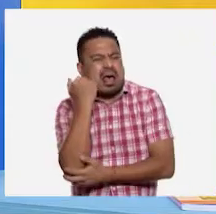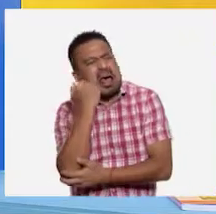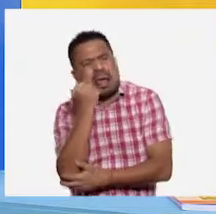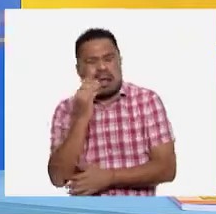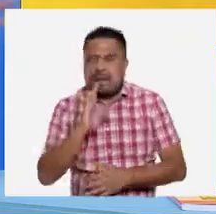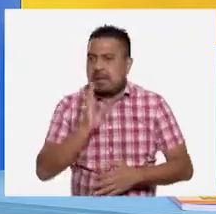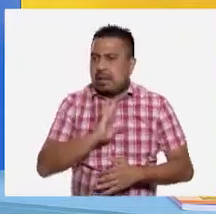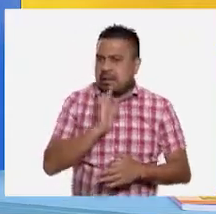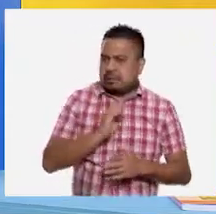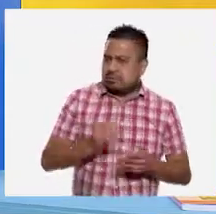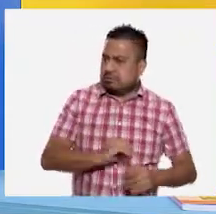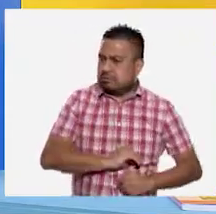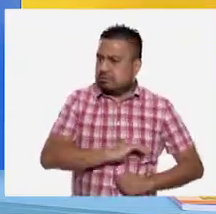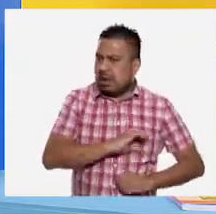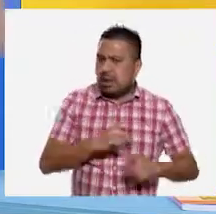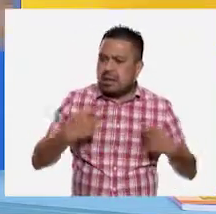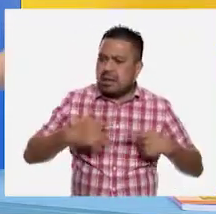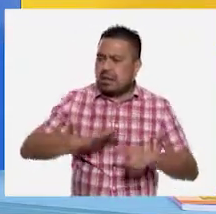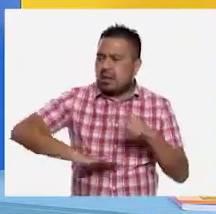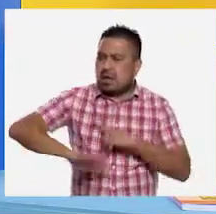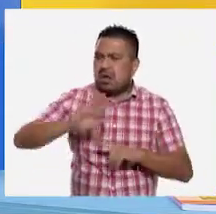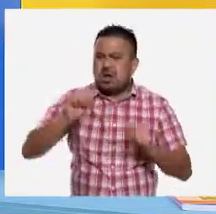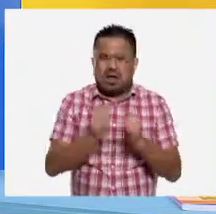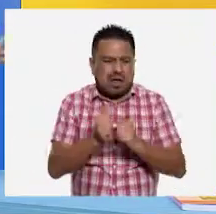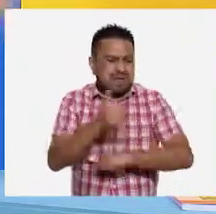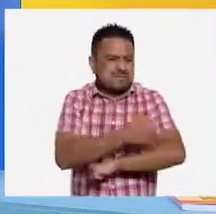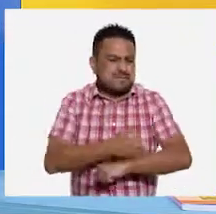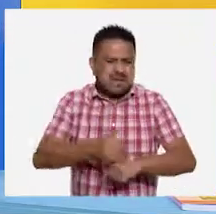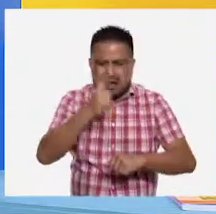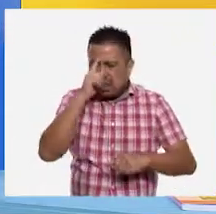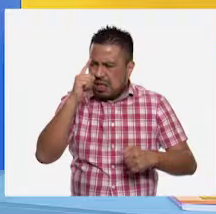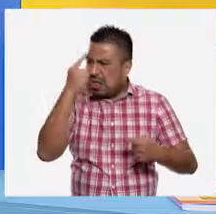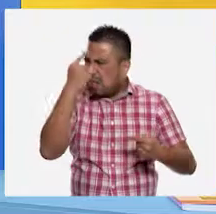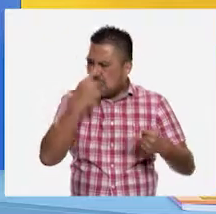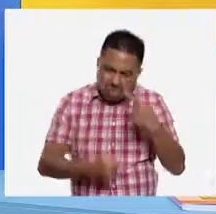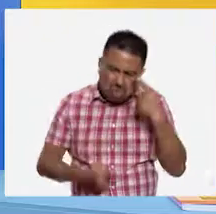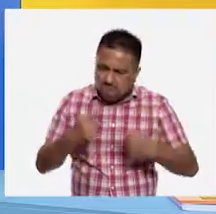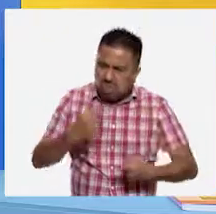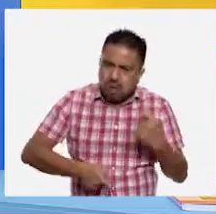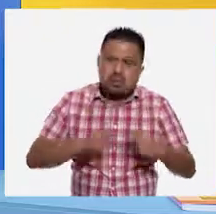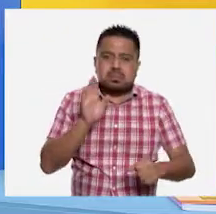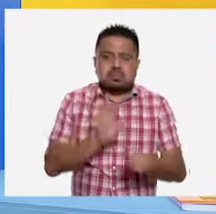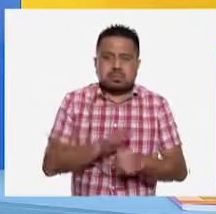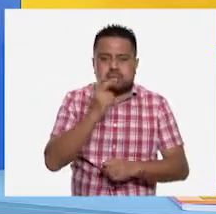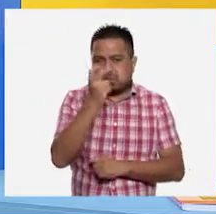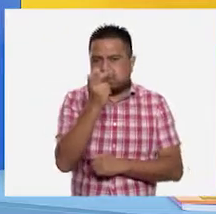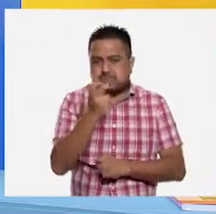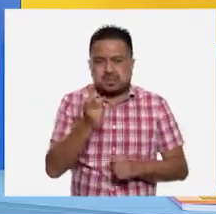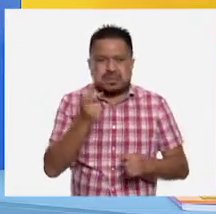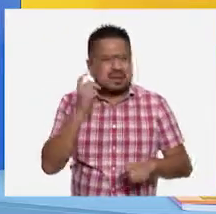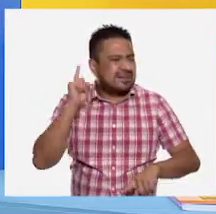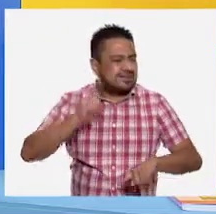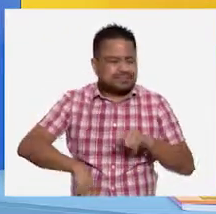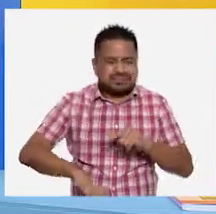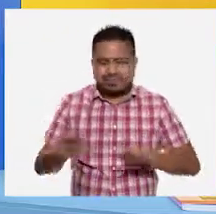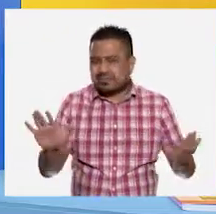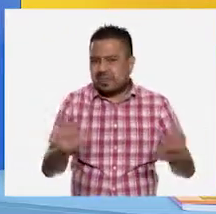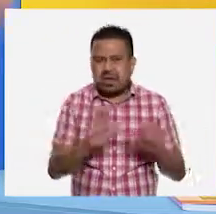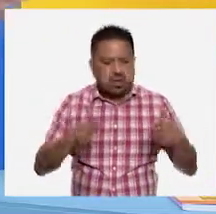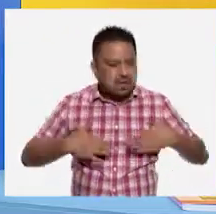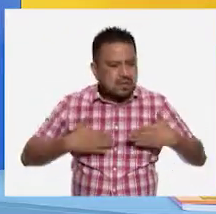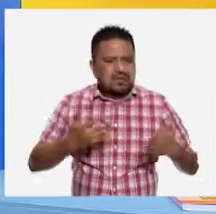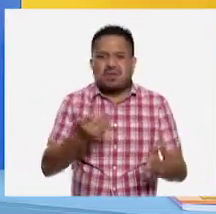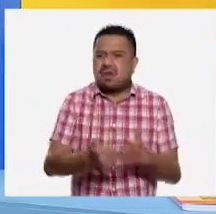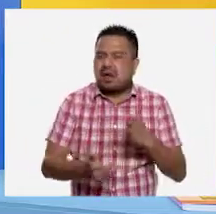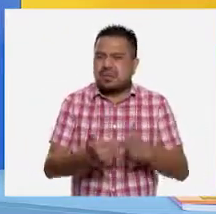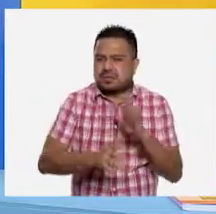que motivaba a las personas a romper con la familia y con el orden de la sociedad, y por lo tanto se reprobaba y se desconfiaba de todo